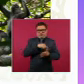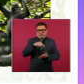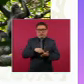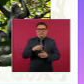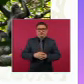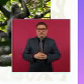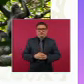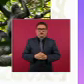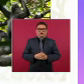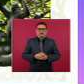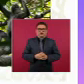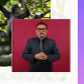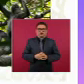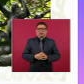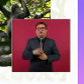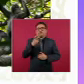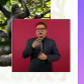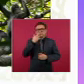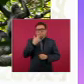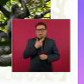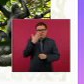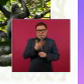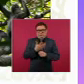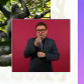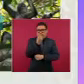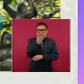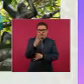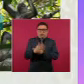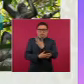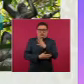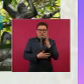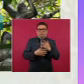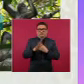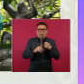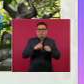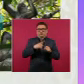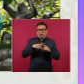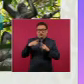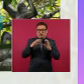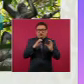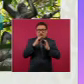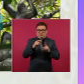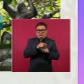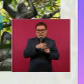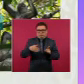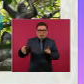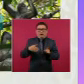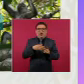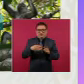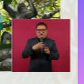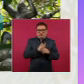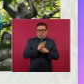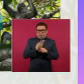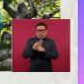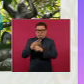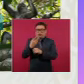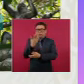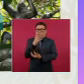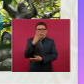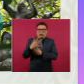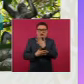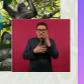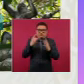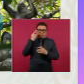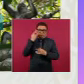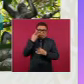lleva a cabo con responsabilidad ambiental, por lo que en el tramo 2 se aplica la reforestación de Campeche